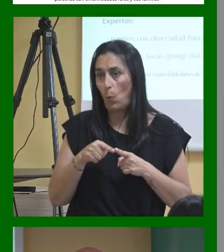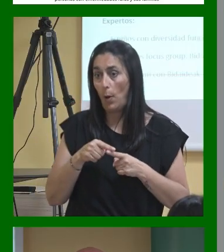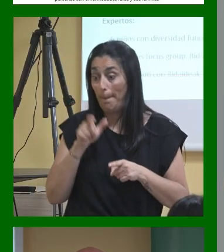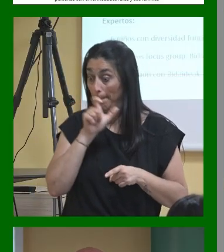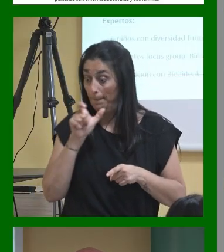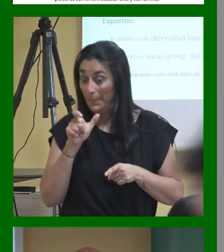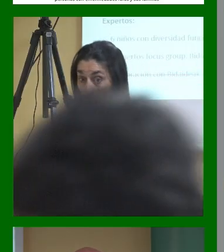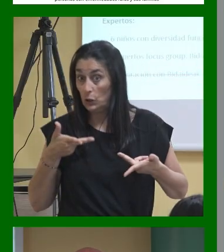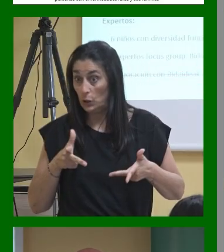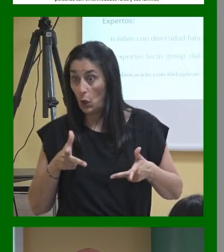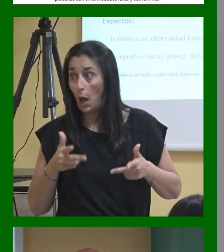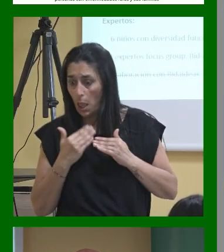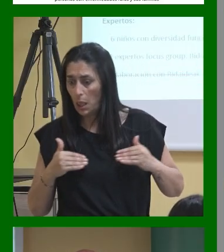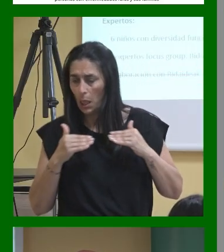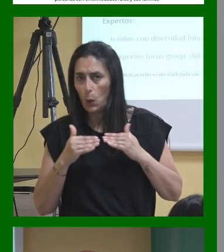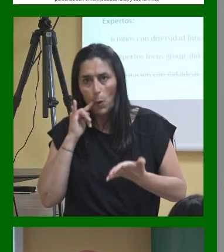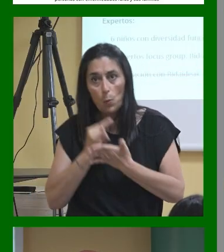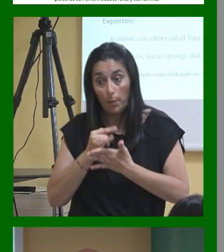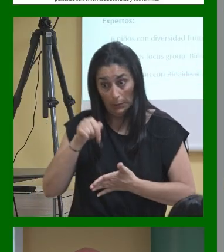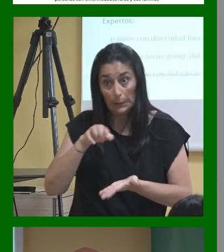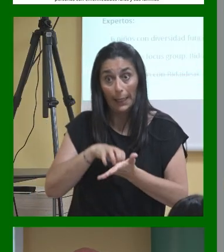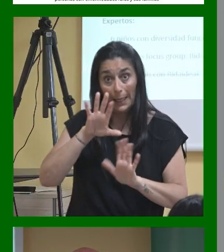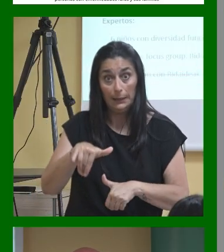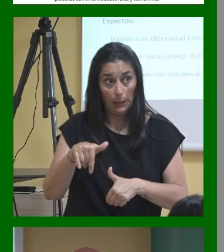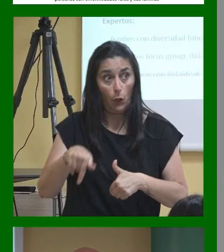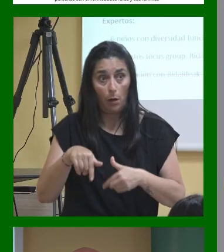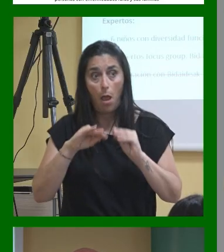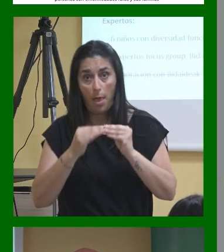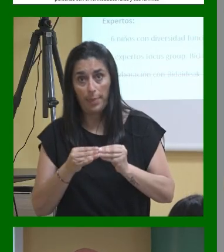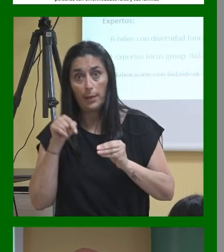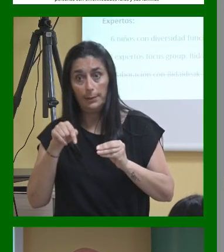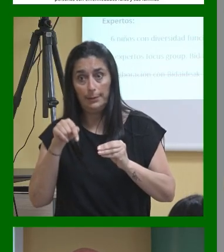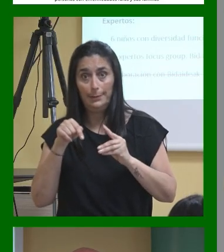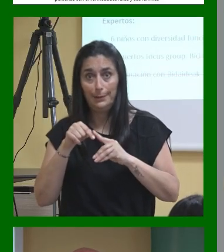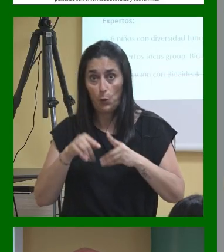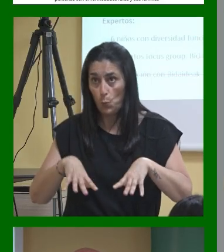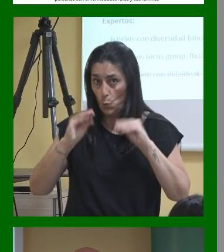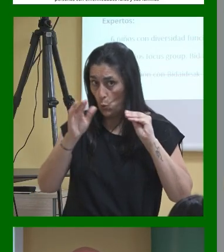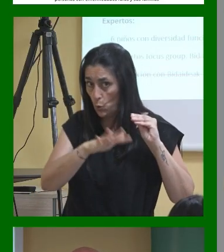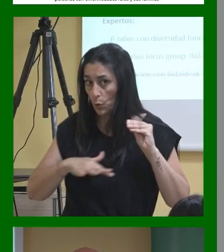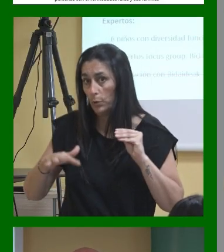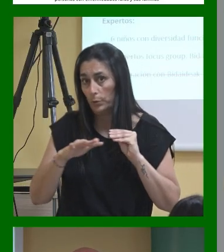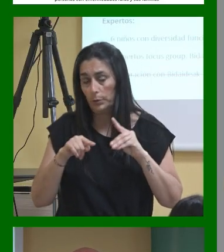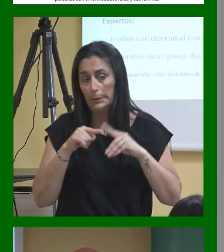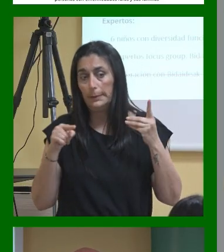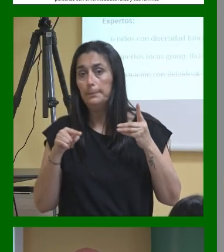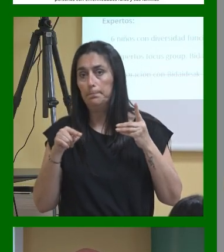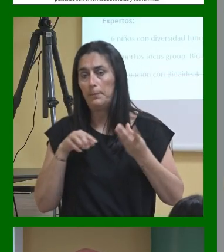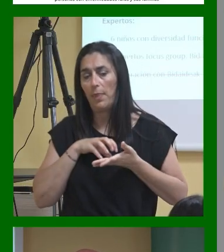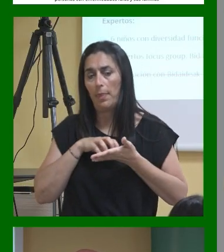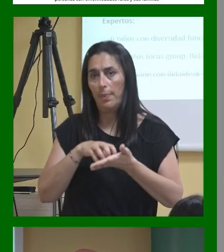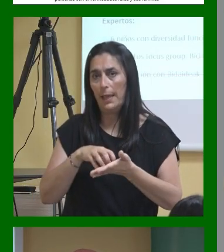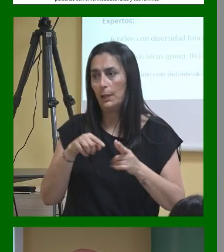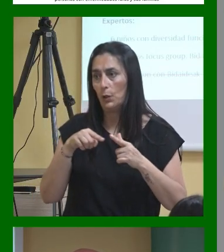trabaja en una silla de ruedas. Y esto lo hemos hecho en Castilla y León, precisamente aquí en Las Merindades. Ha sido el centro pionero, Espinosa